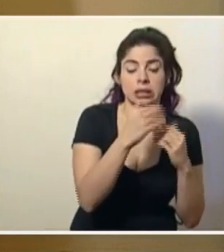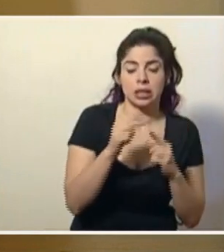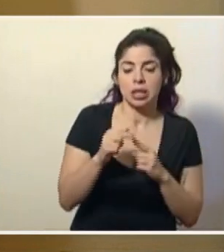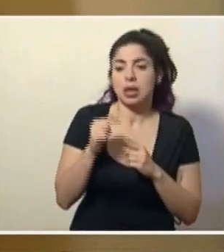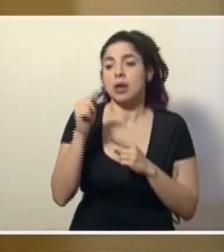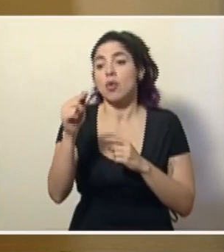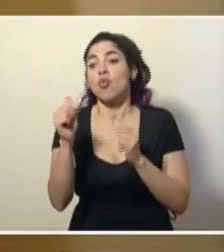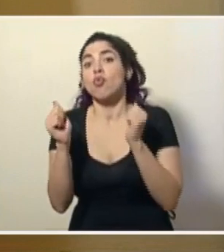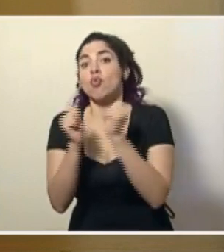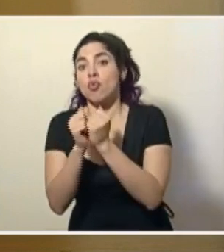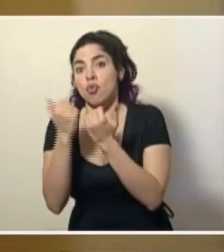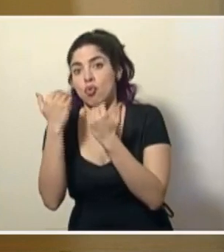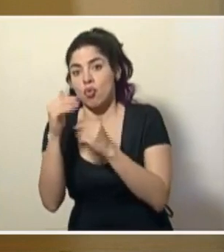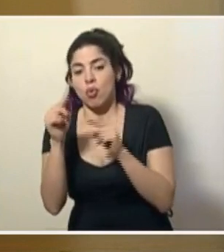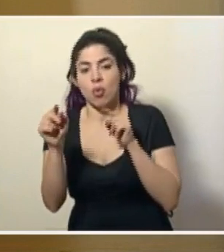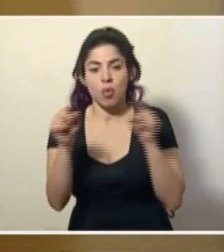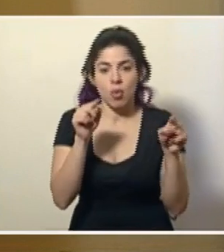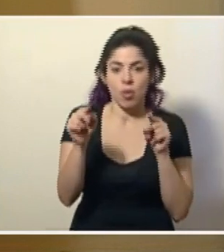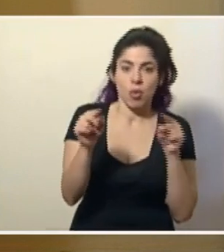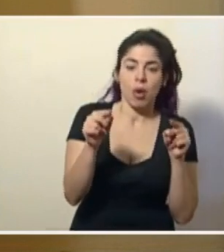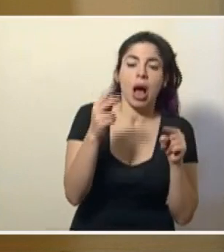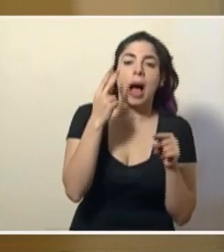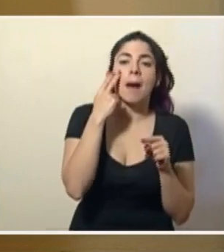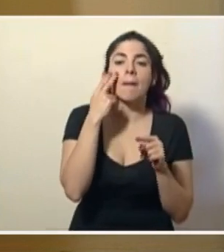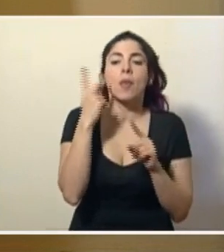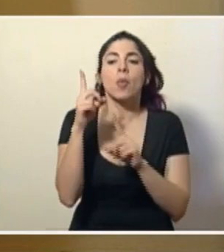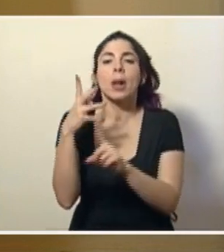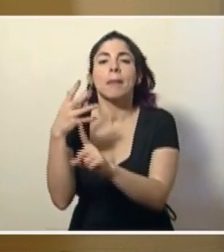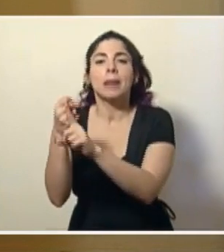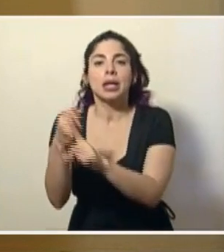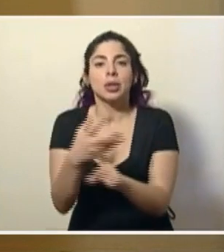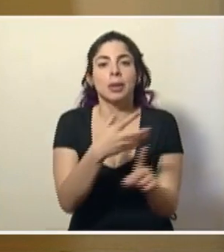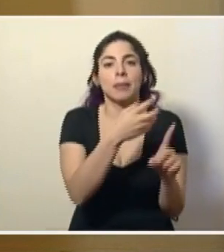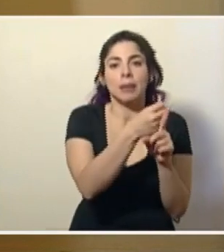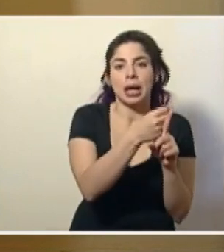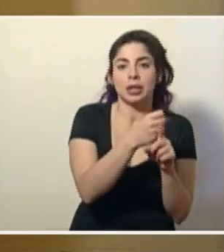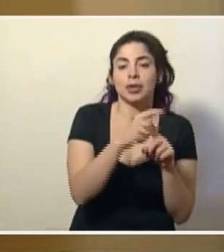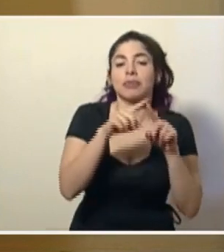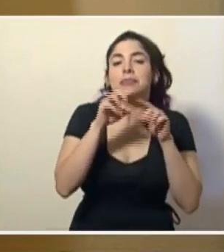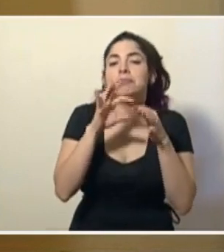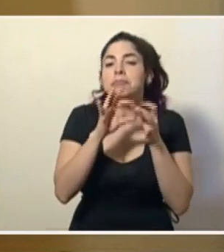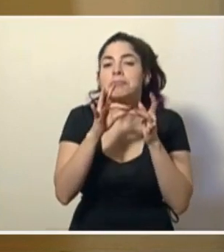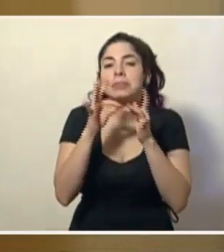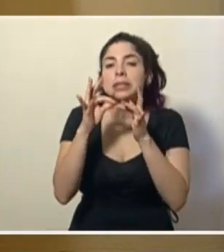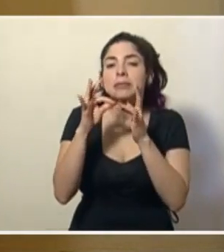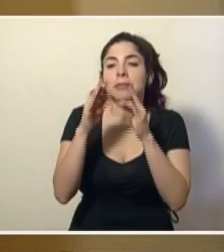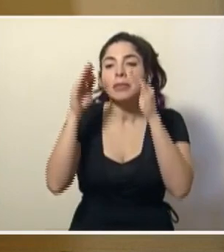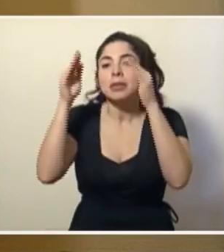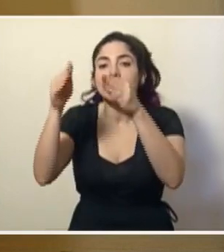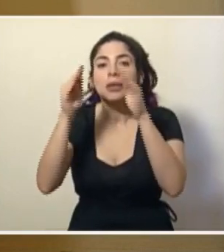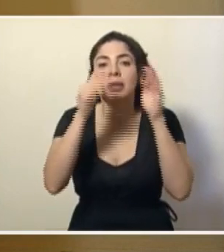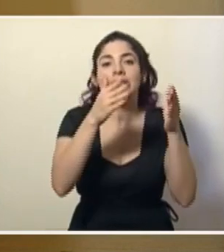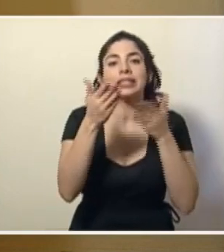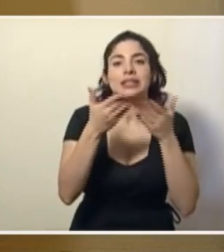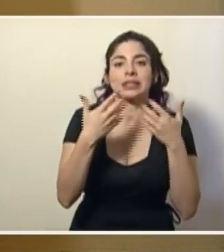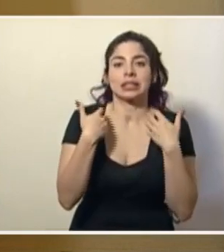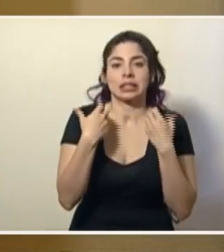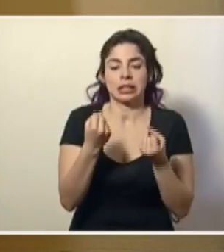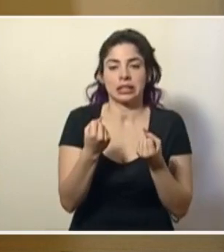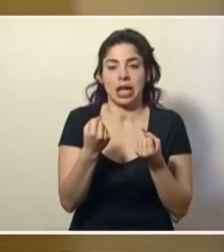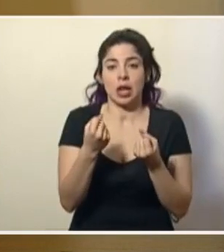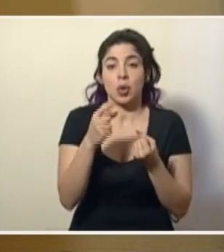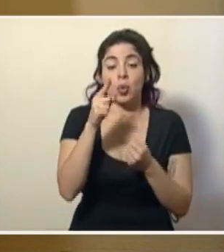pues siempre va a haber un impacto favorable hacia la disponibilidad de los servicios de salud. Tenemos que ver la restricción